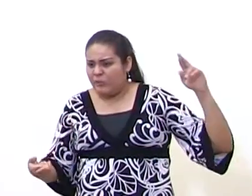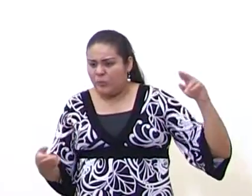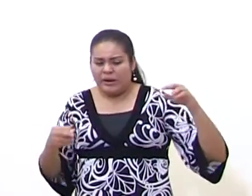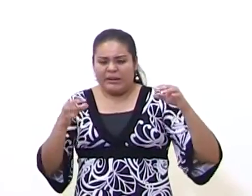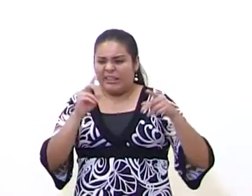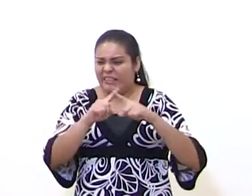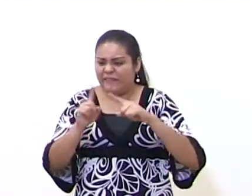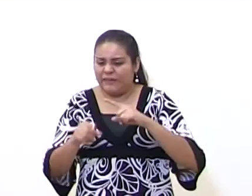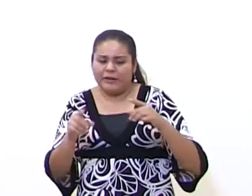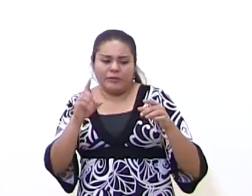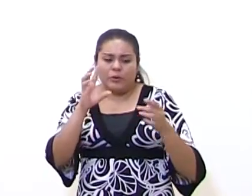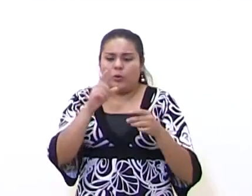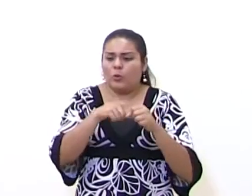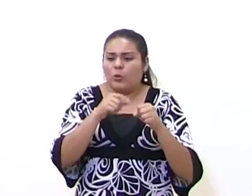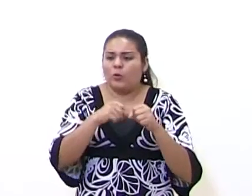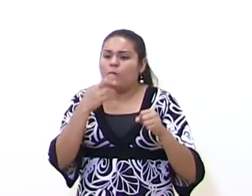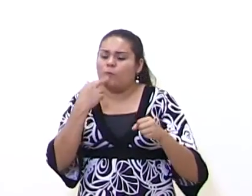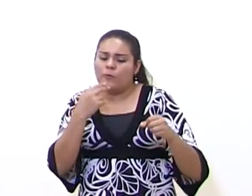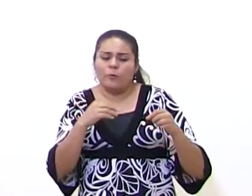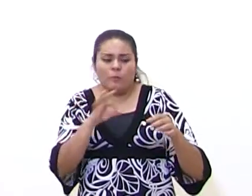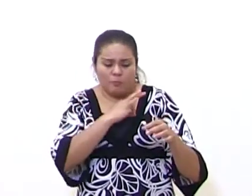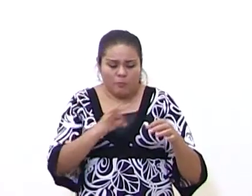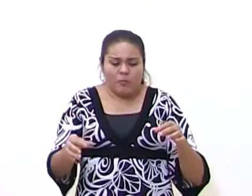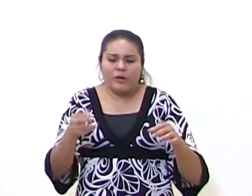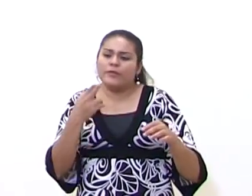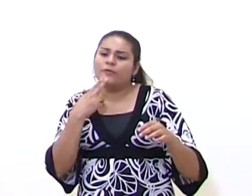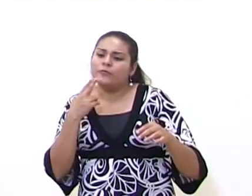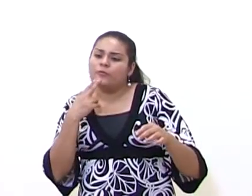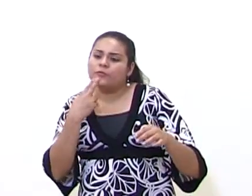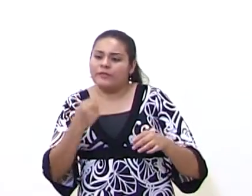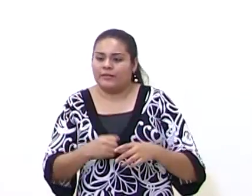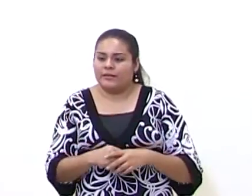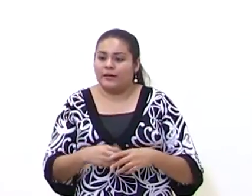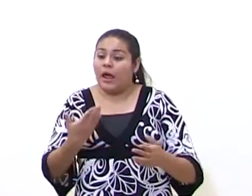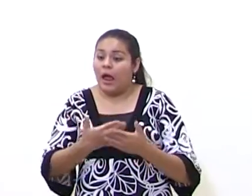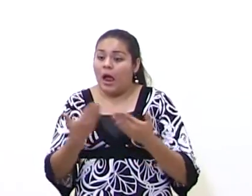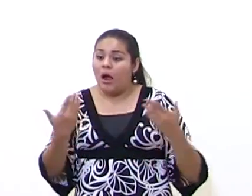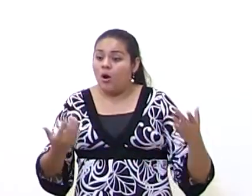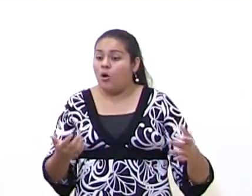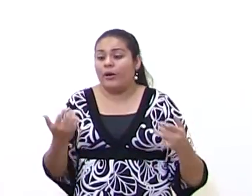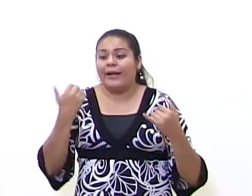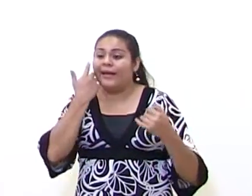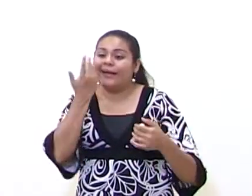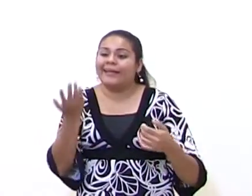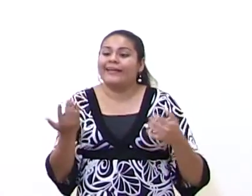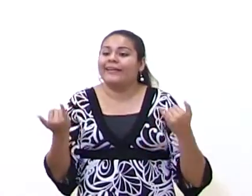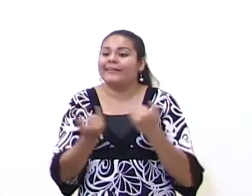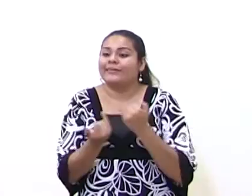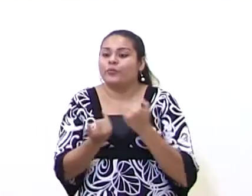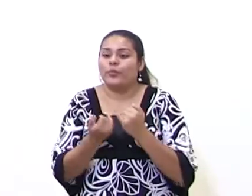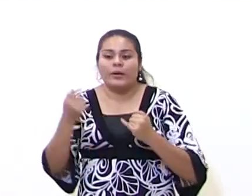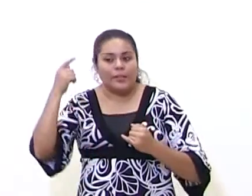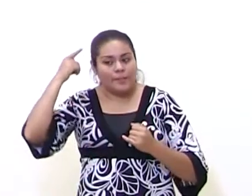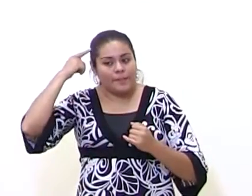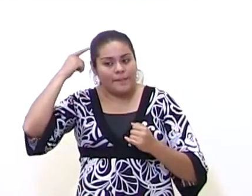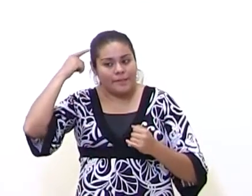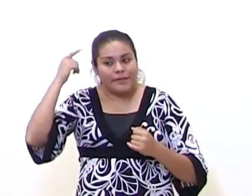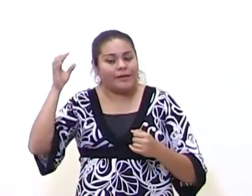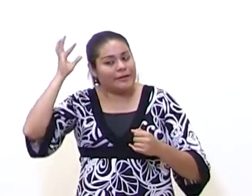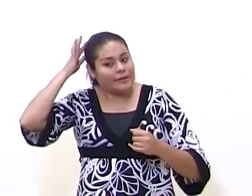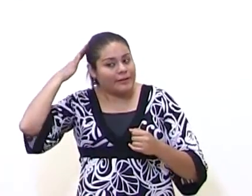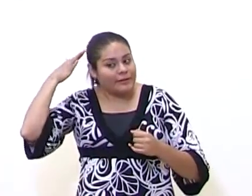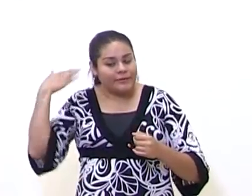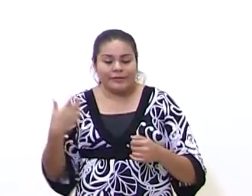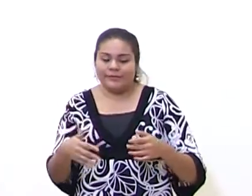una imagen que pues sería el logo, como mencionamos en la sesión anterior, así también un eslogan, una